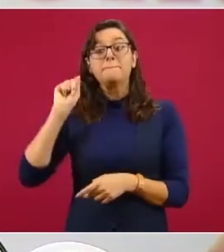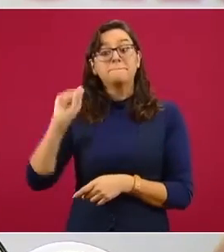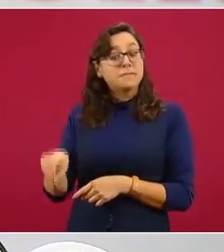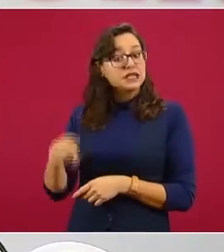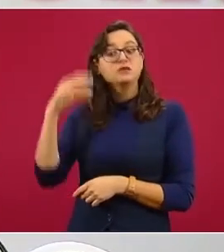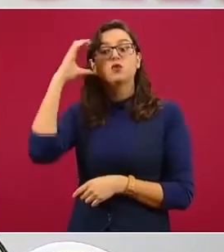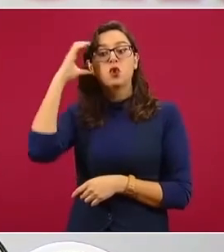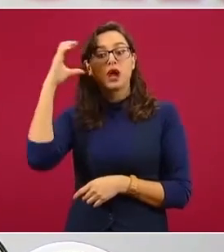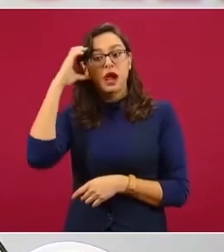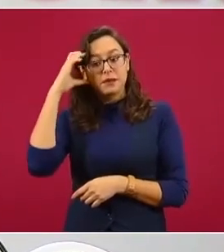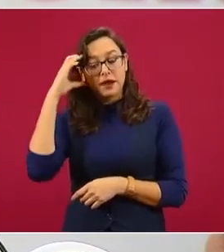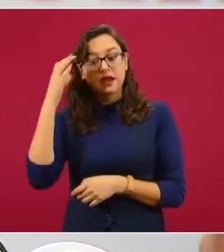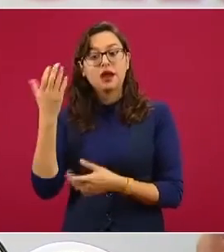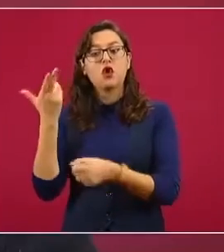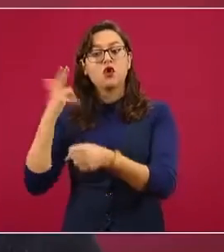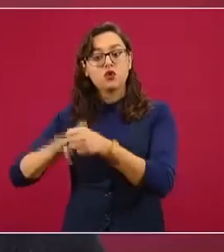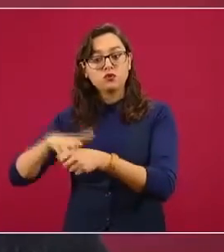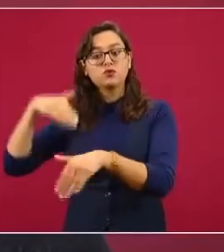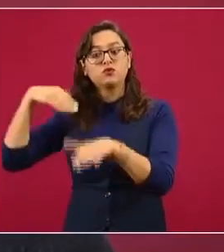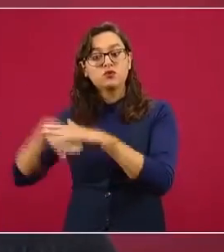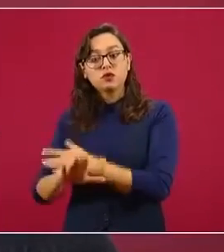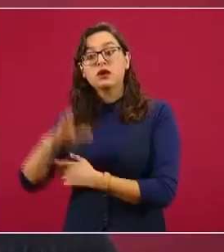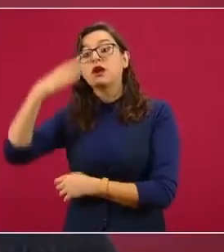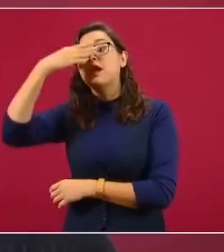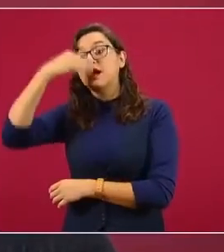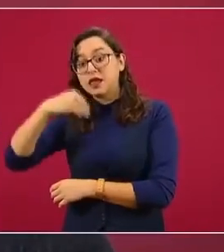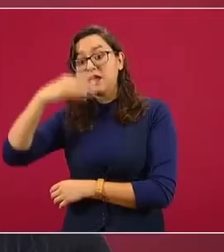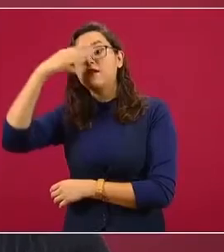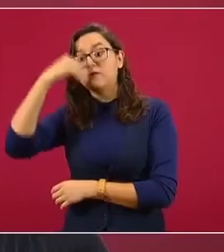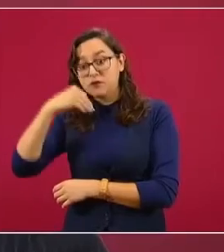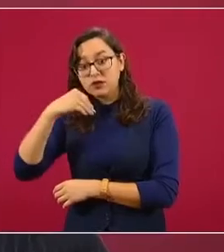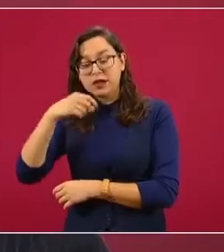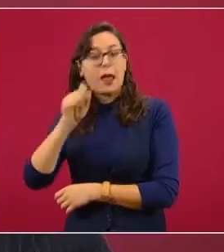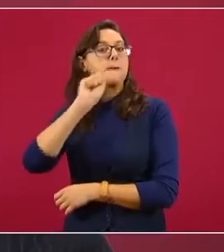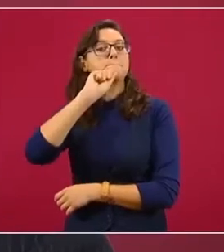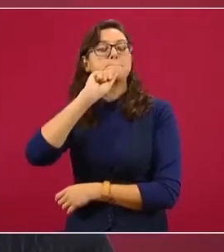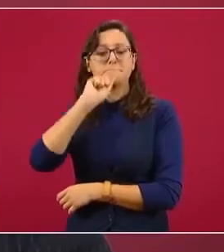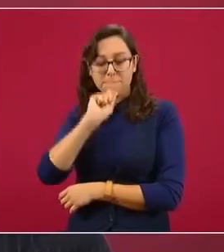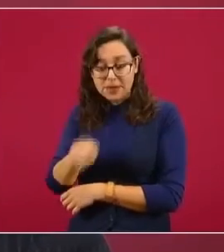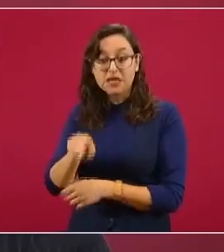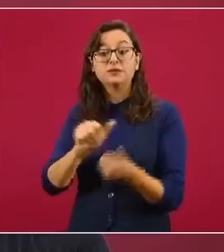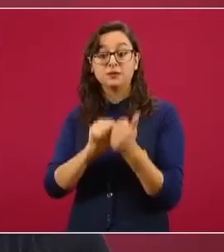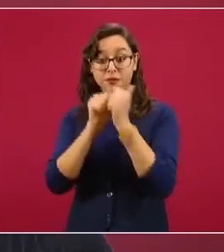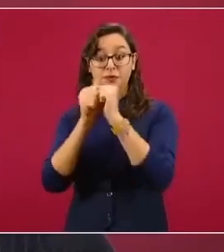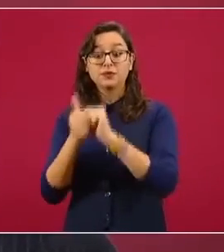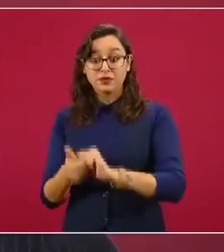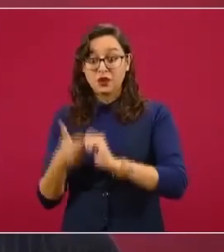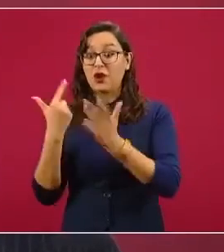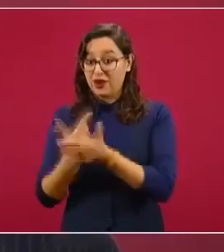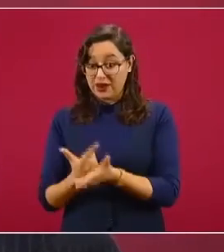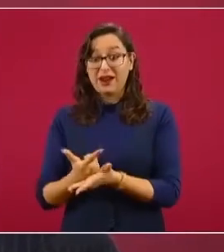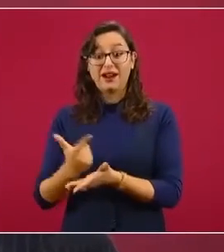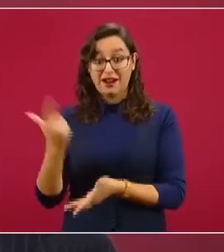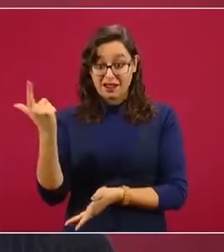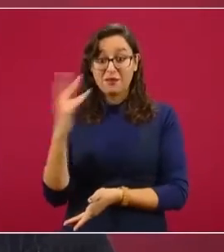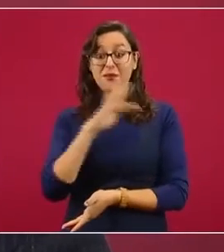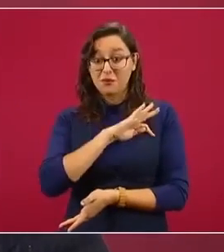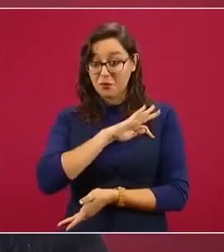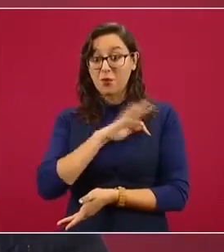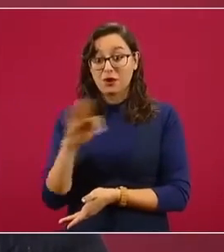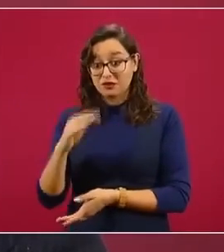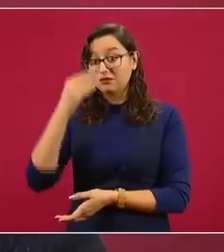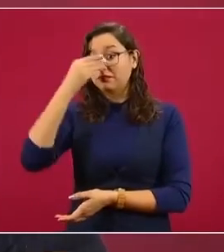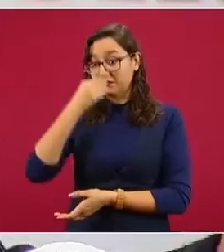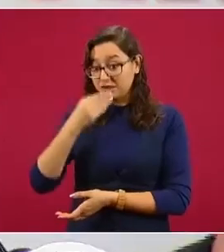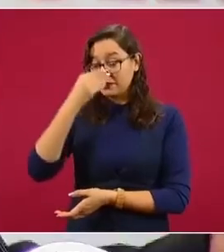porque tienen influenza. Influenza también es una enfermedad infecciosa que causa daños muy semejantes al del COVID en